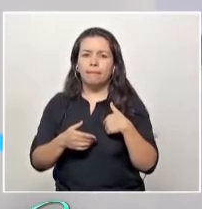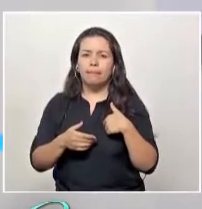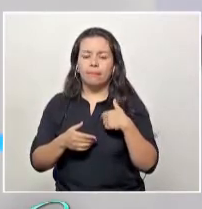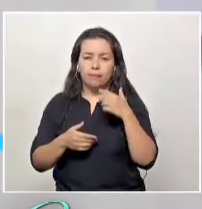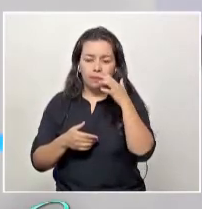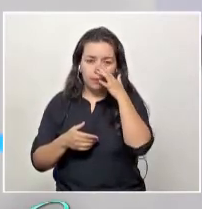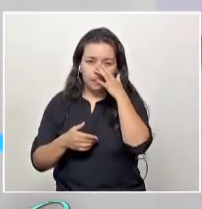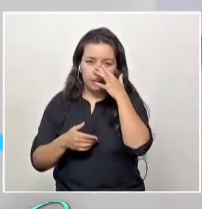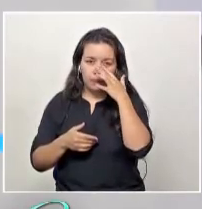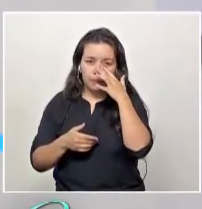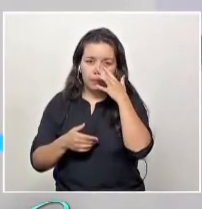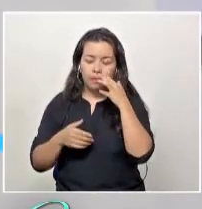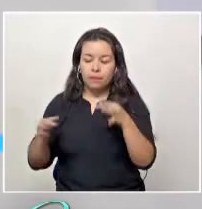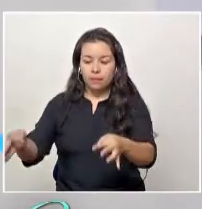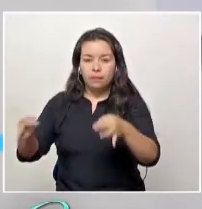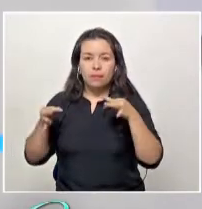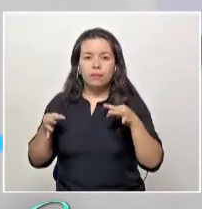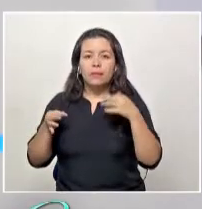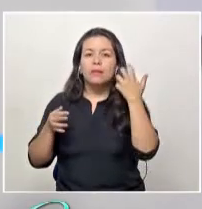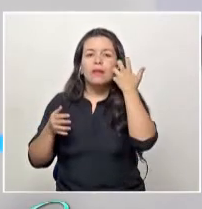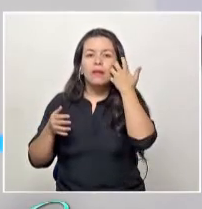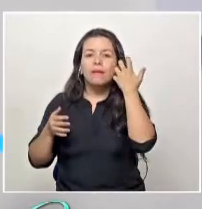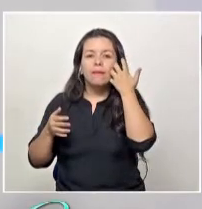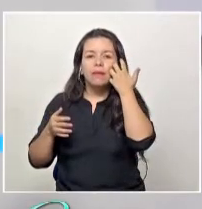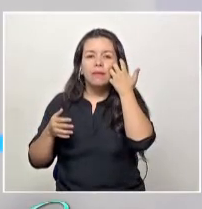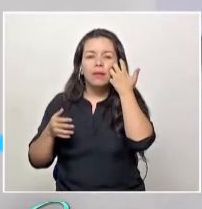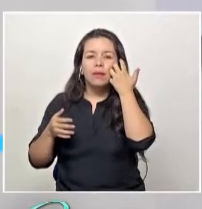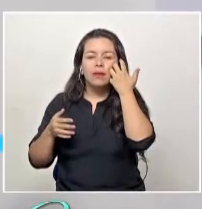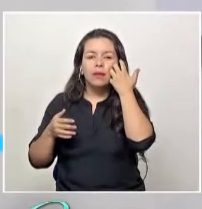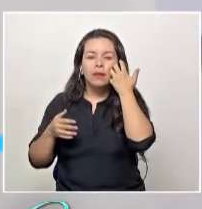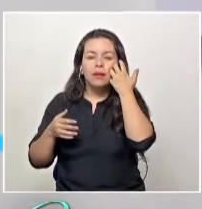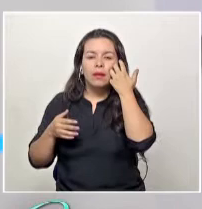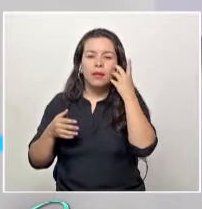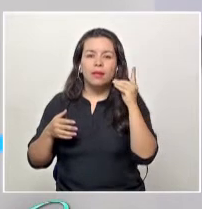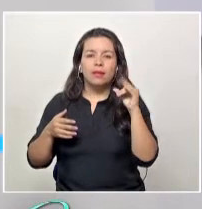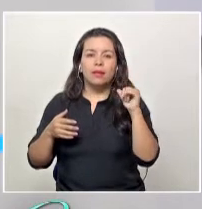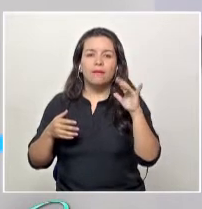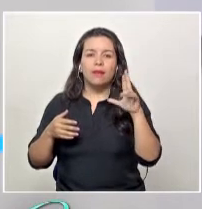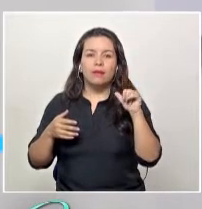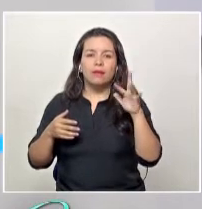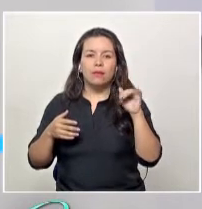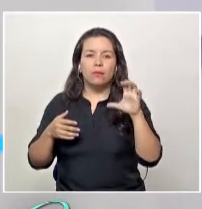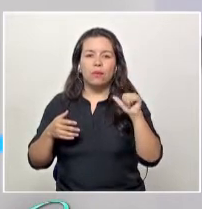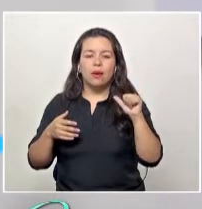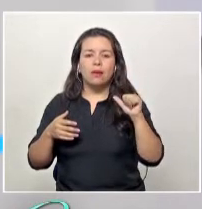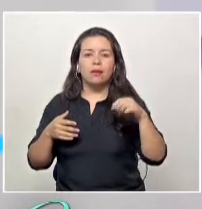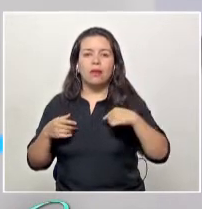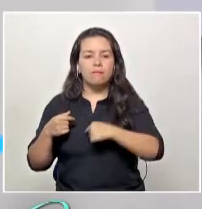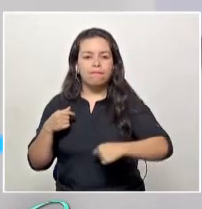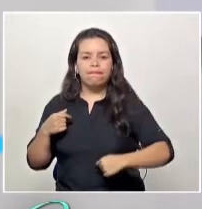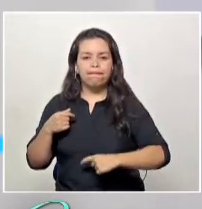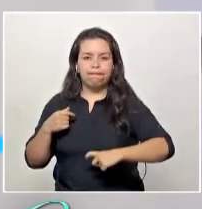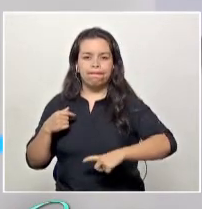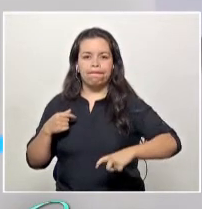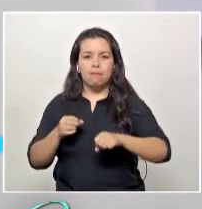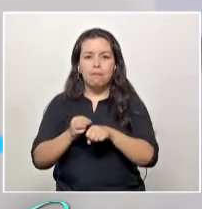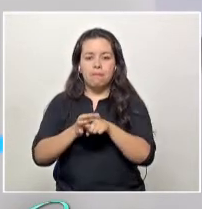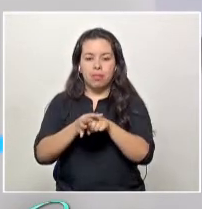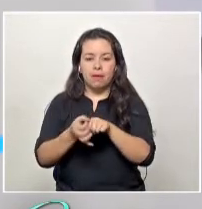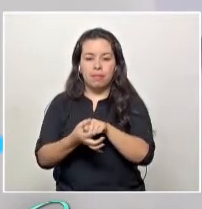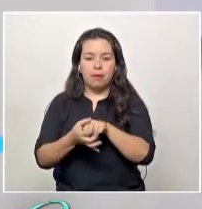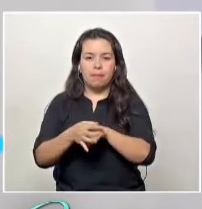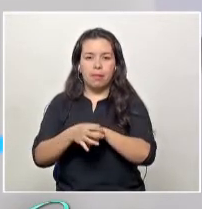y salí el resultado enfermedad diverticular del intestino grueso sin perforación ni